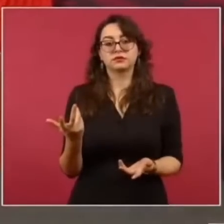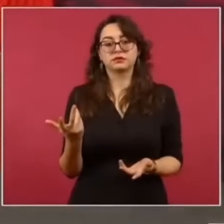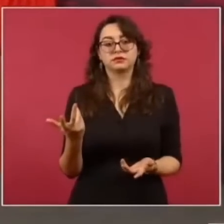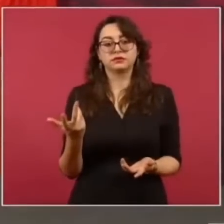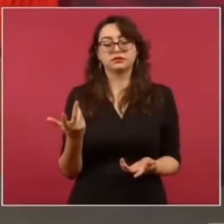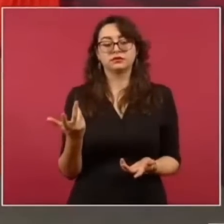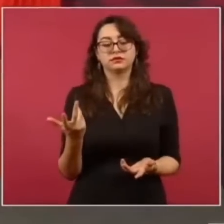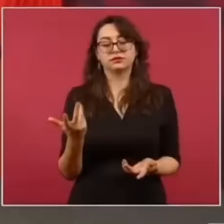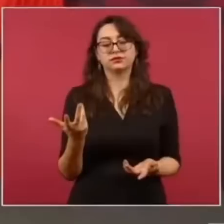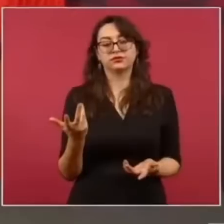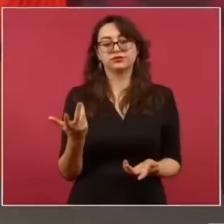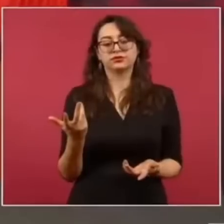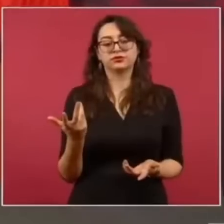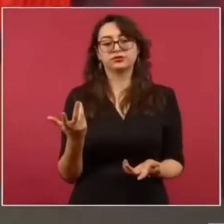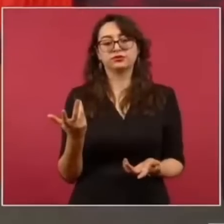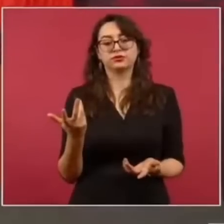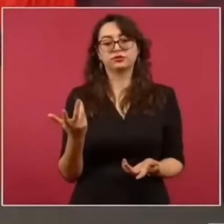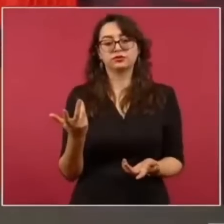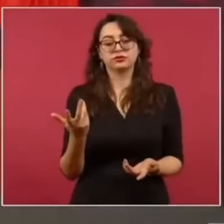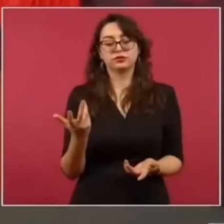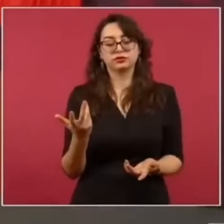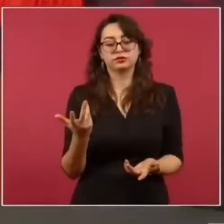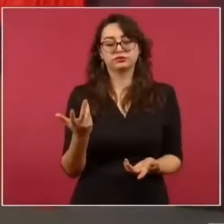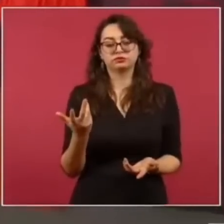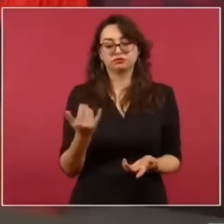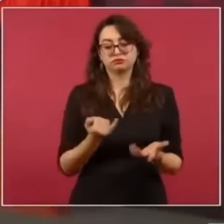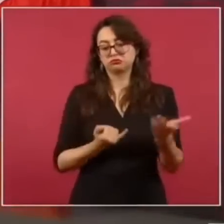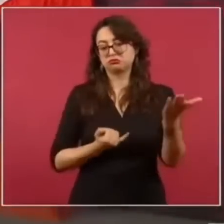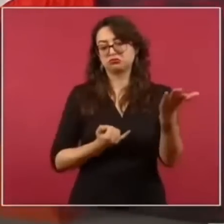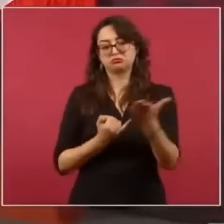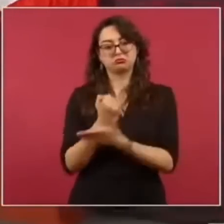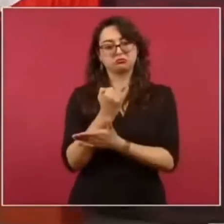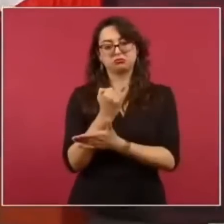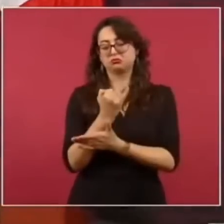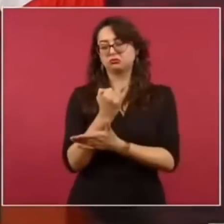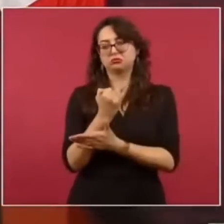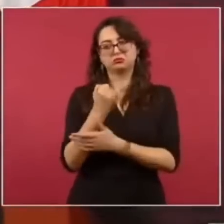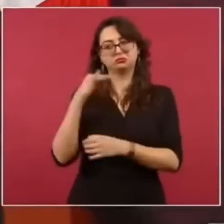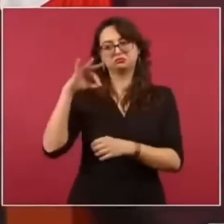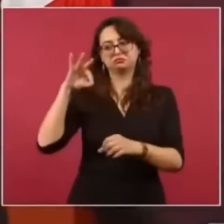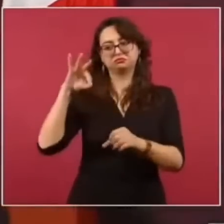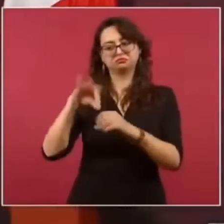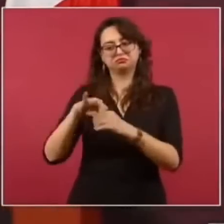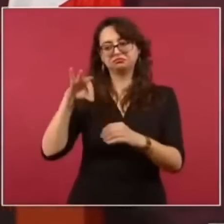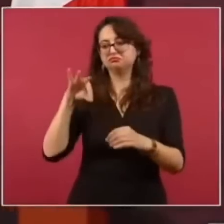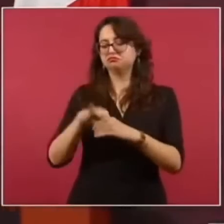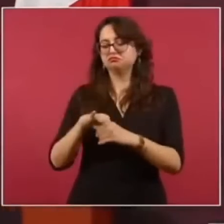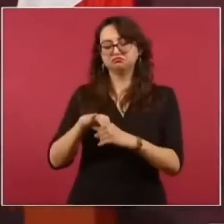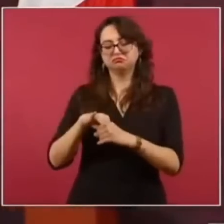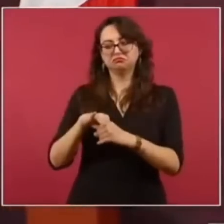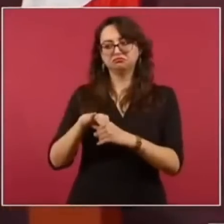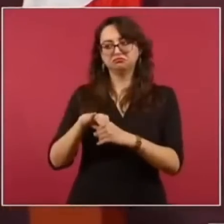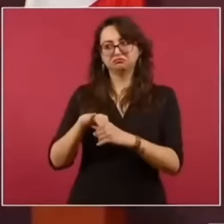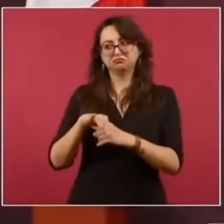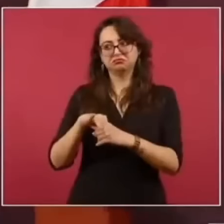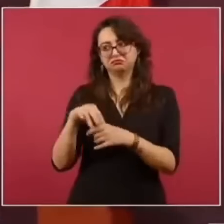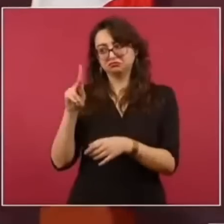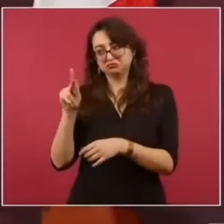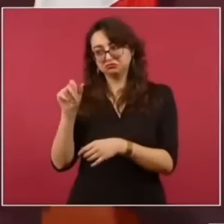la decisión, el arrojo de llevar a cabo un cambio muy importante en